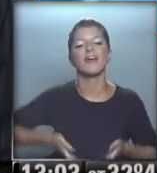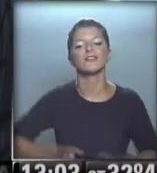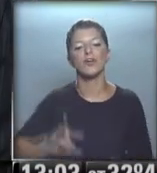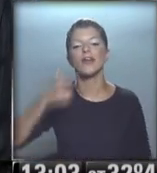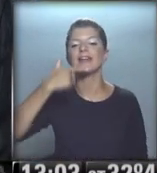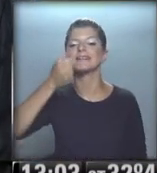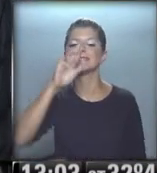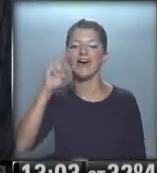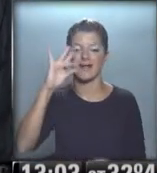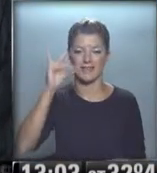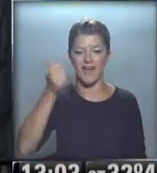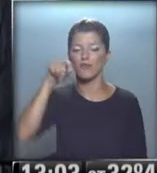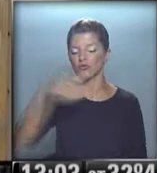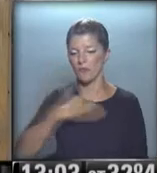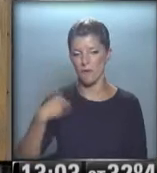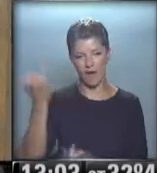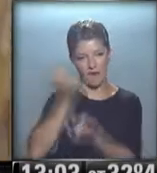Sardá. Hablamos con su mamá Lucía.